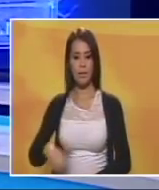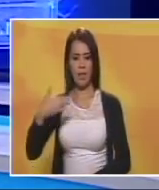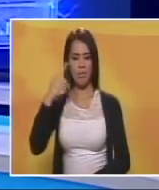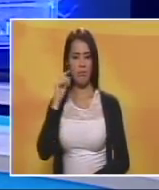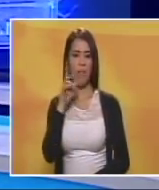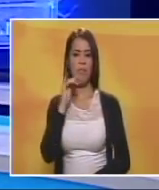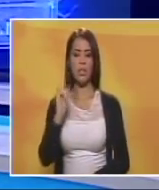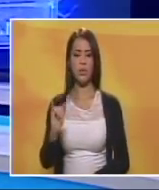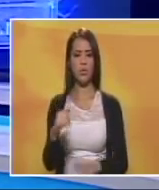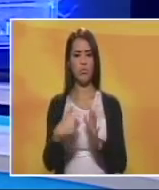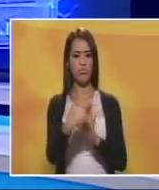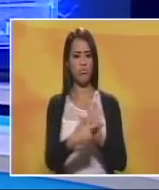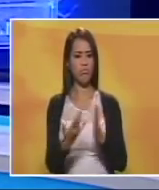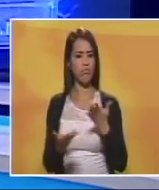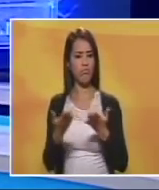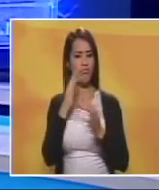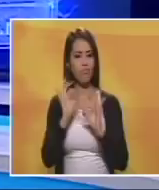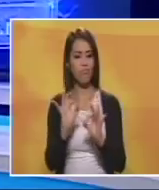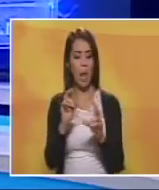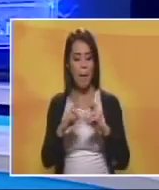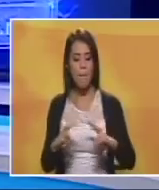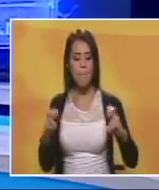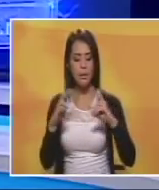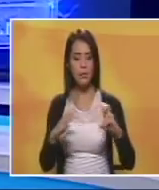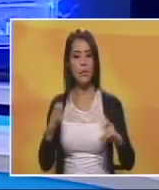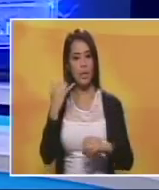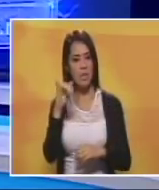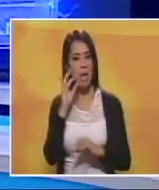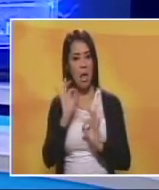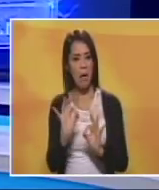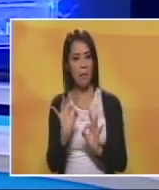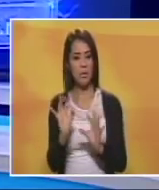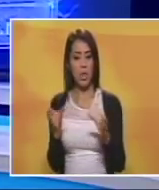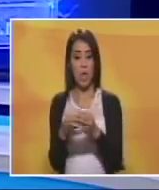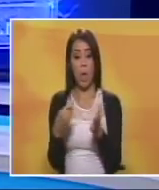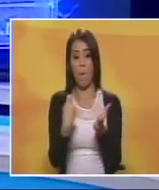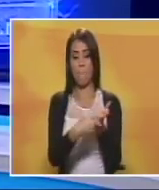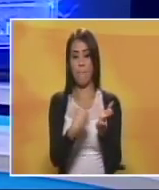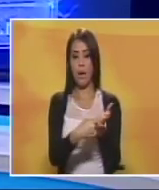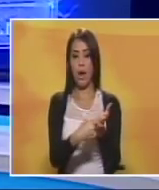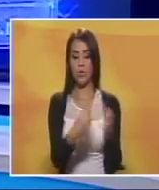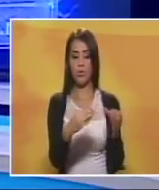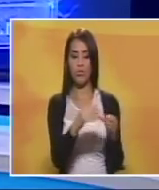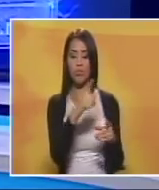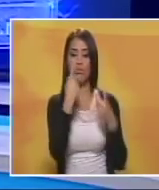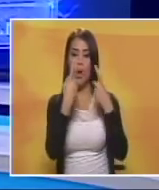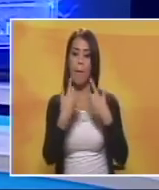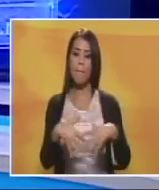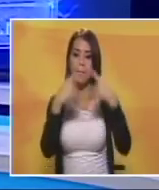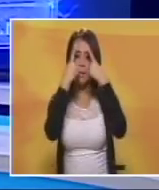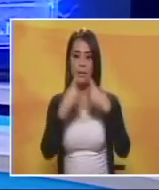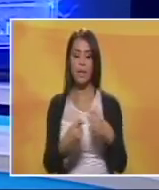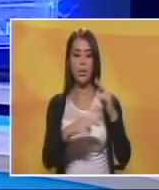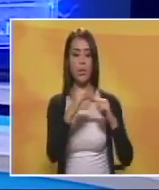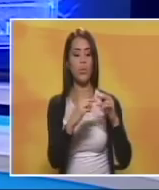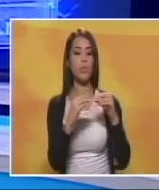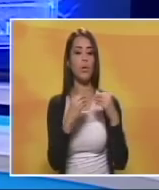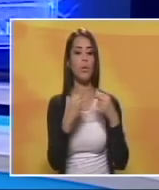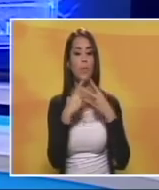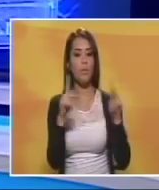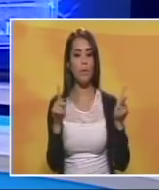gravísimas irregularidades en la causa en la que se investiga la existencia de una presunta red de sobornos de empresarios de la obra pública a funcionarios durante